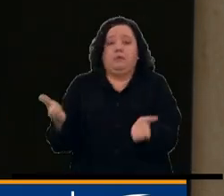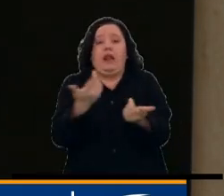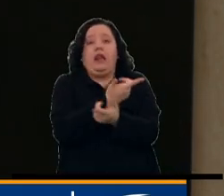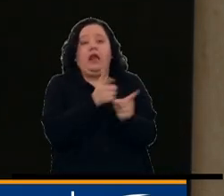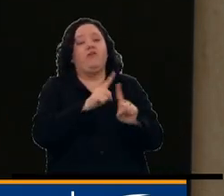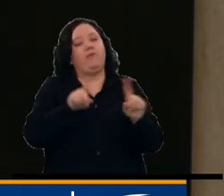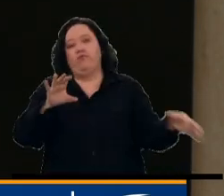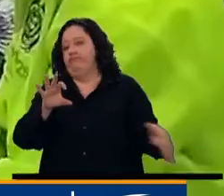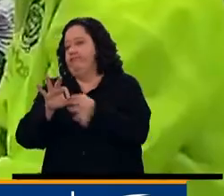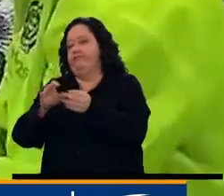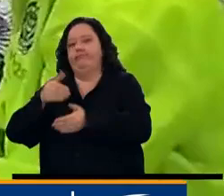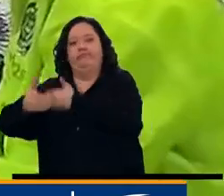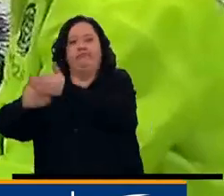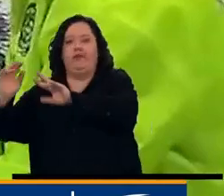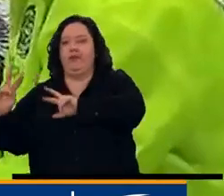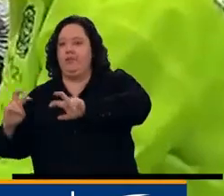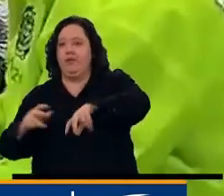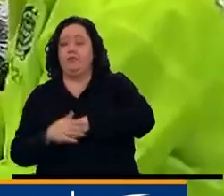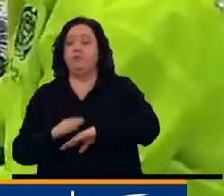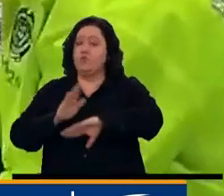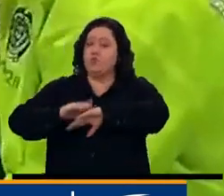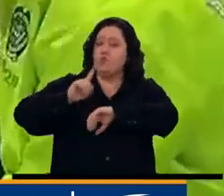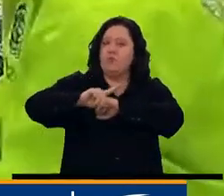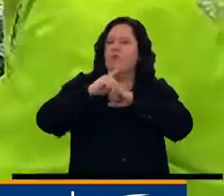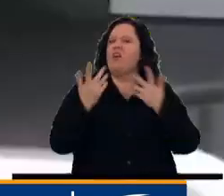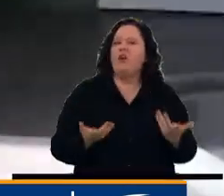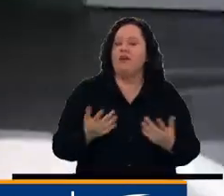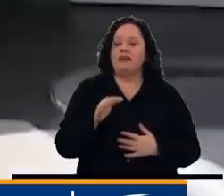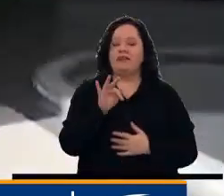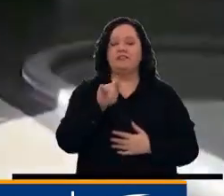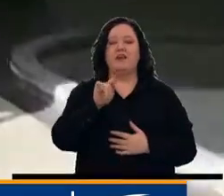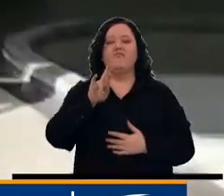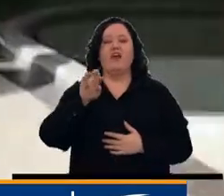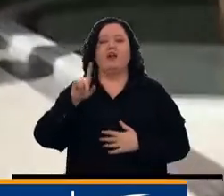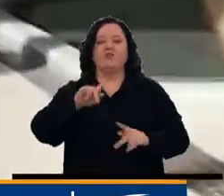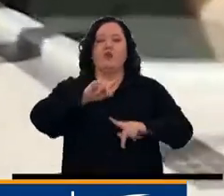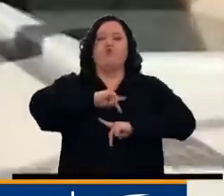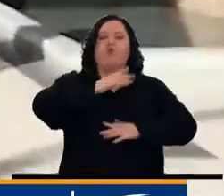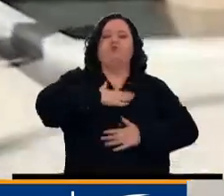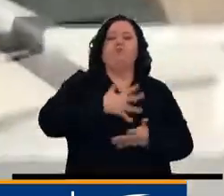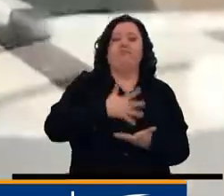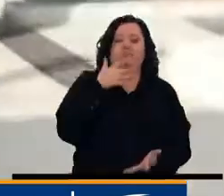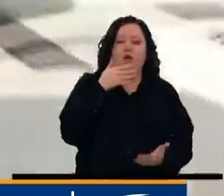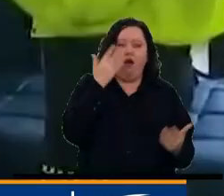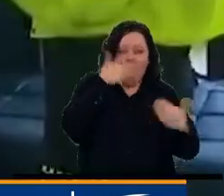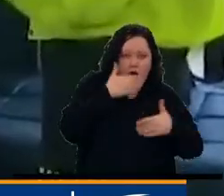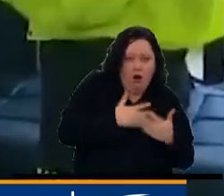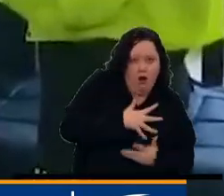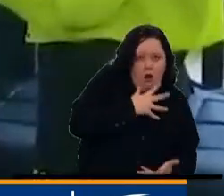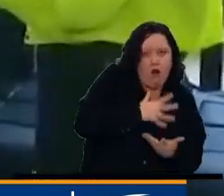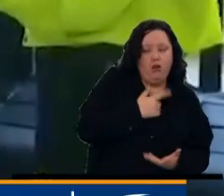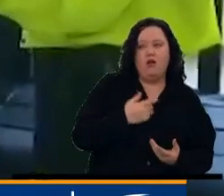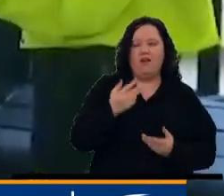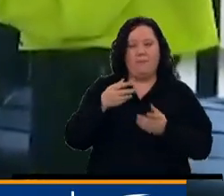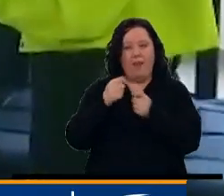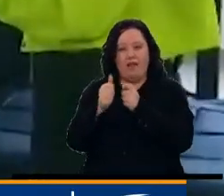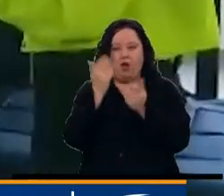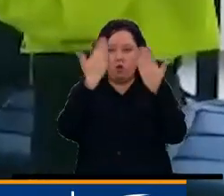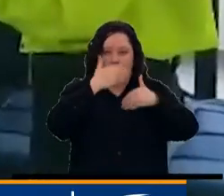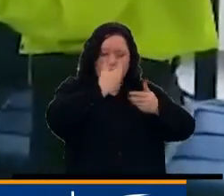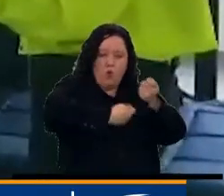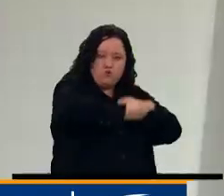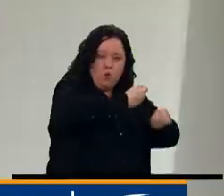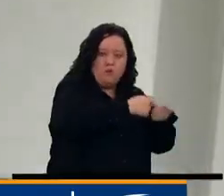seguirán vinculadas al proceso. Les imputaron los delitos de testaferrato, enriquecimiento ilícito y lavado de activos. Según los investigadores,